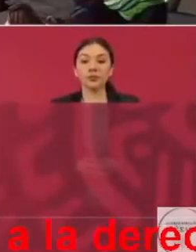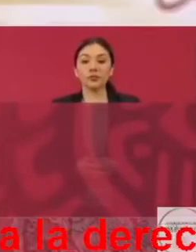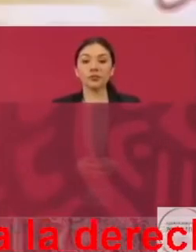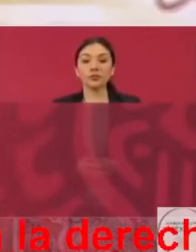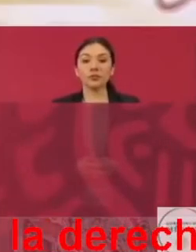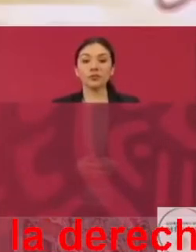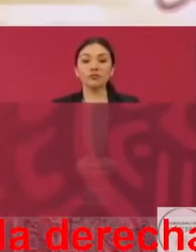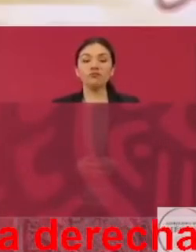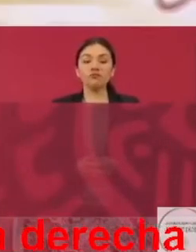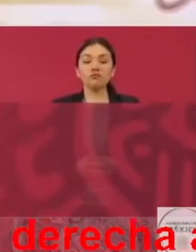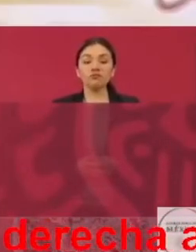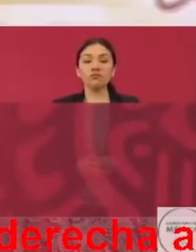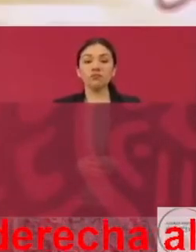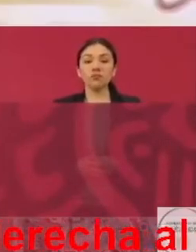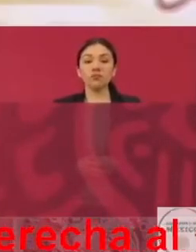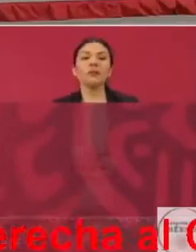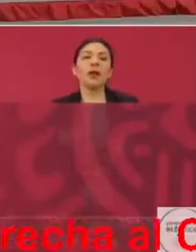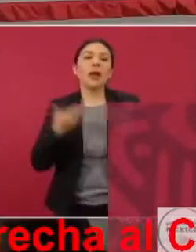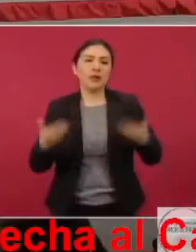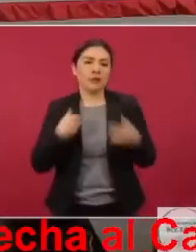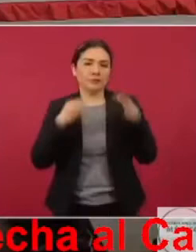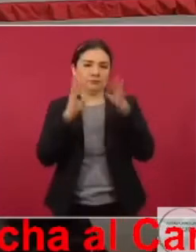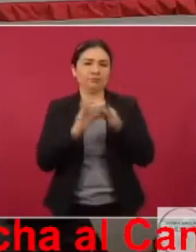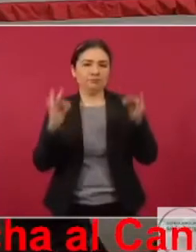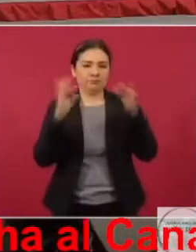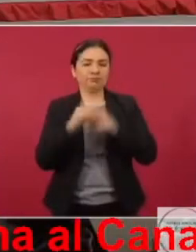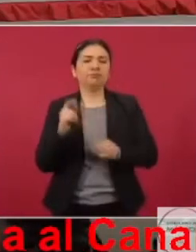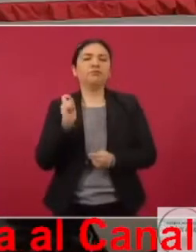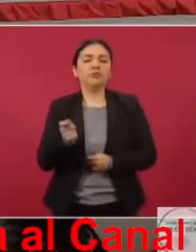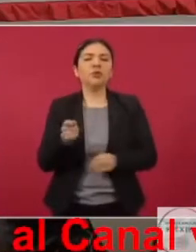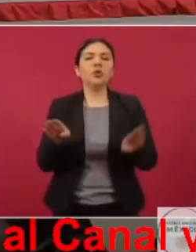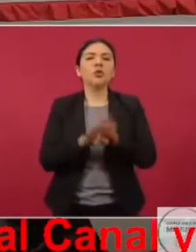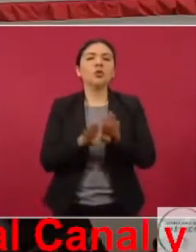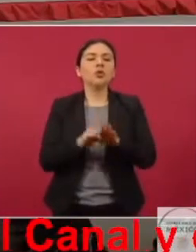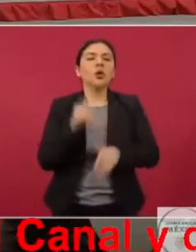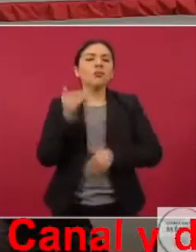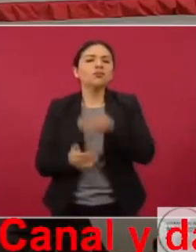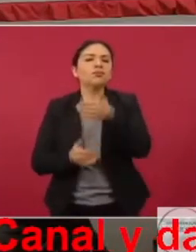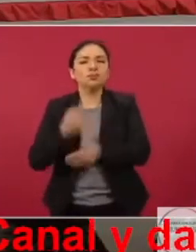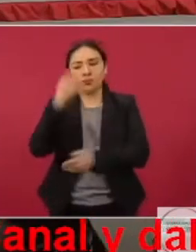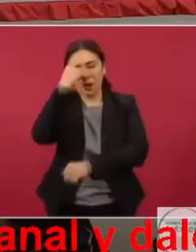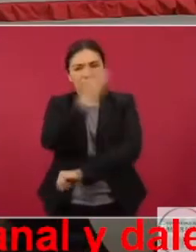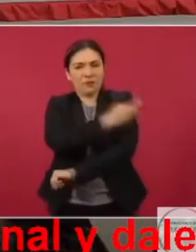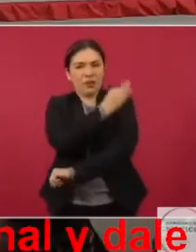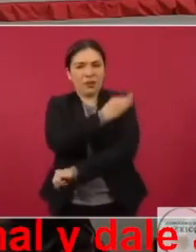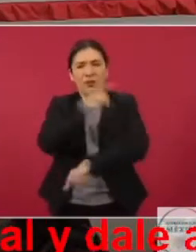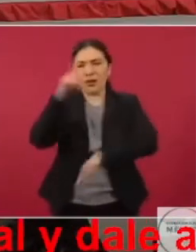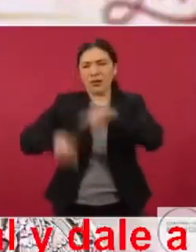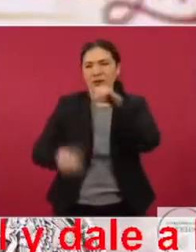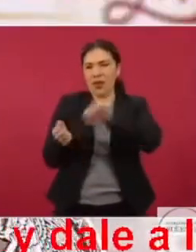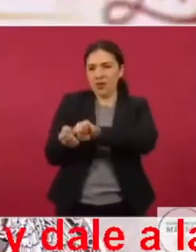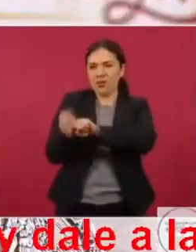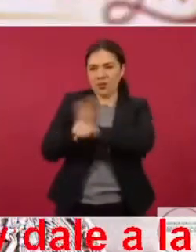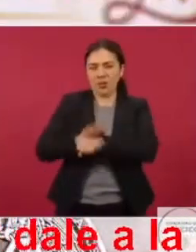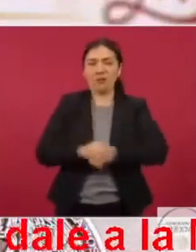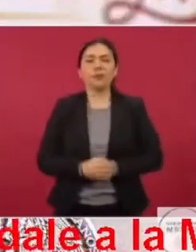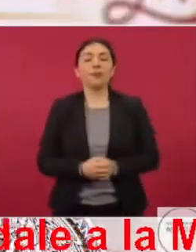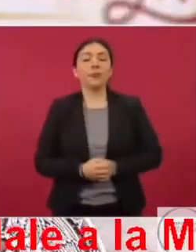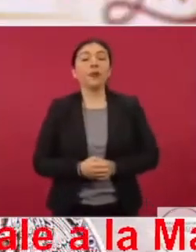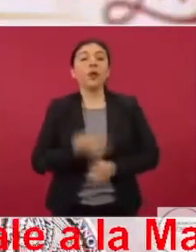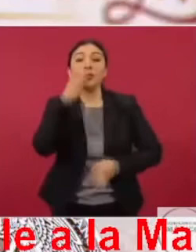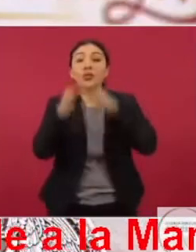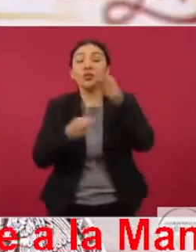de salud jorge alcocer y el subsecretario del ramo hugo lópez gatell rindieron el informe semanal que guarda la